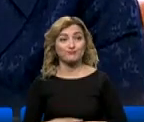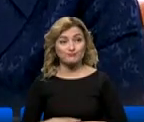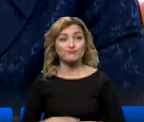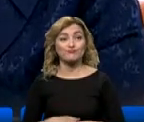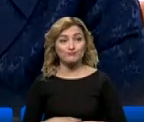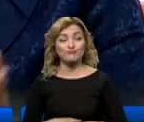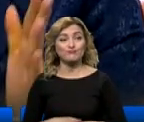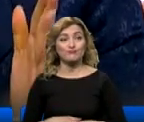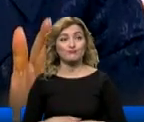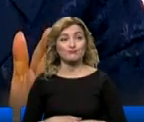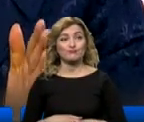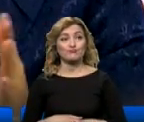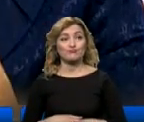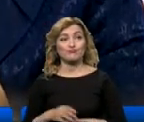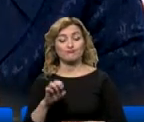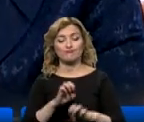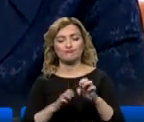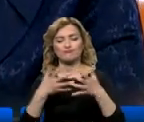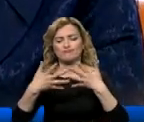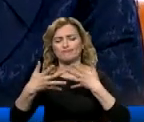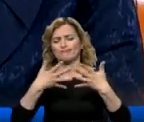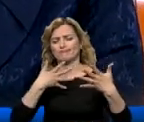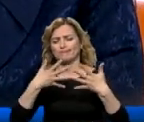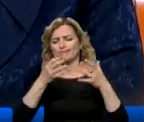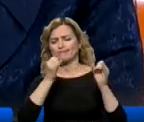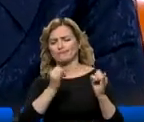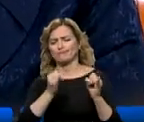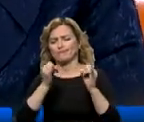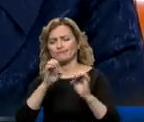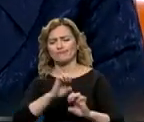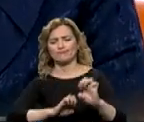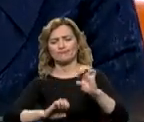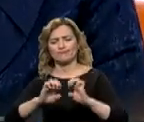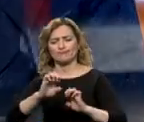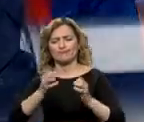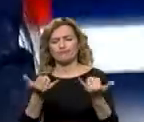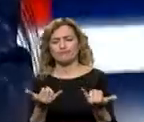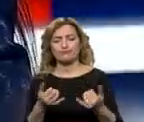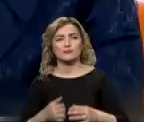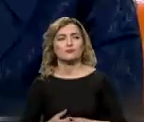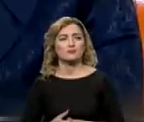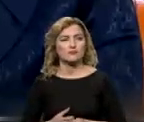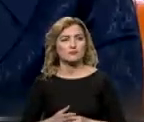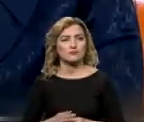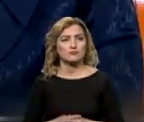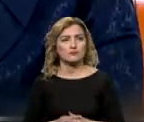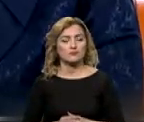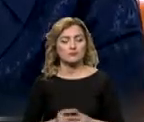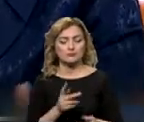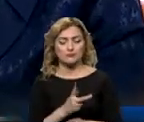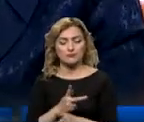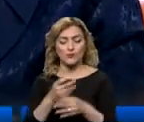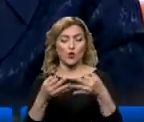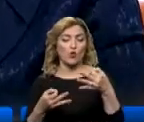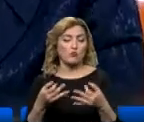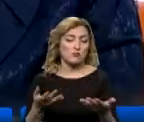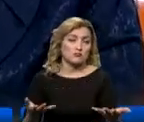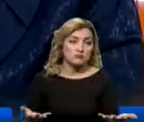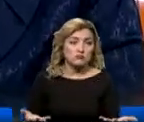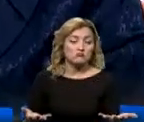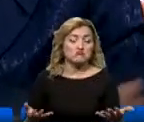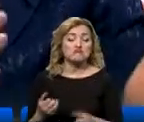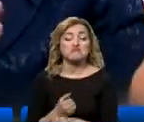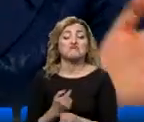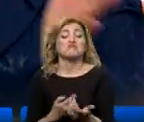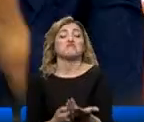los parámetros de legitimidad y transparencia que incorpora en esta evaluación. Lo que hace el Consejo de la Judicatura, como no puede ser de otra